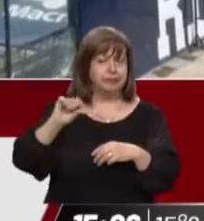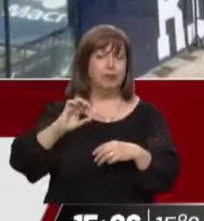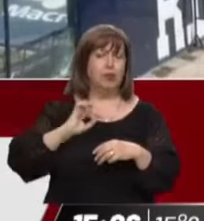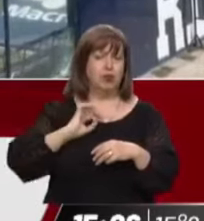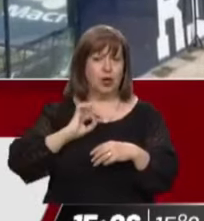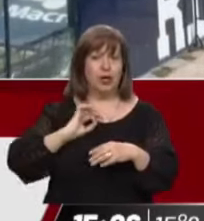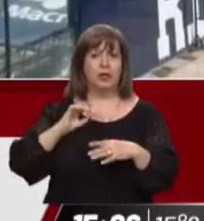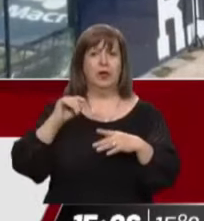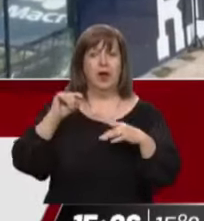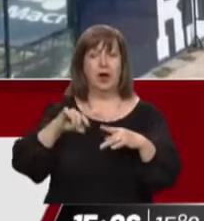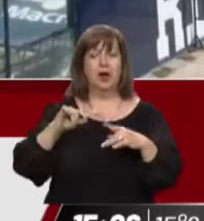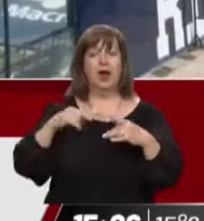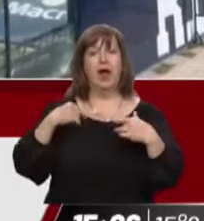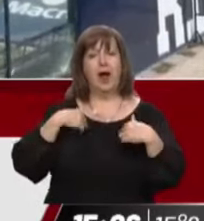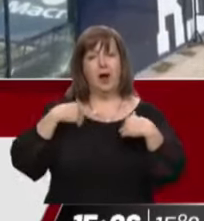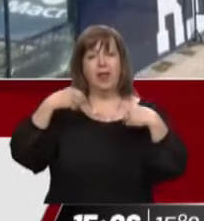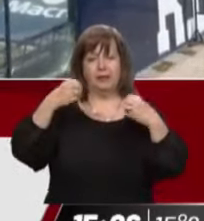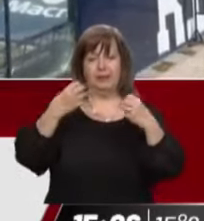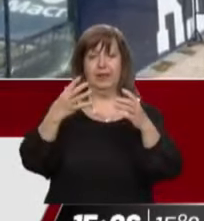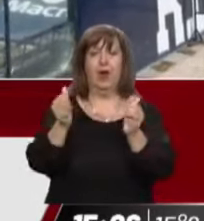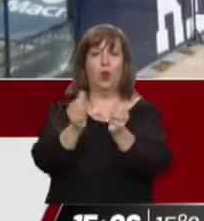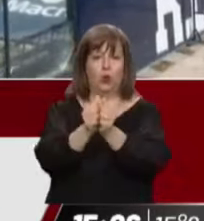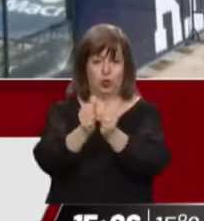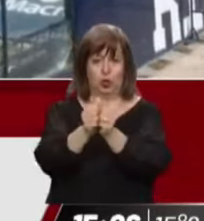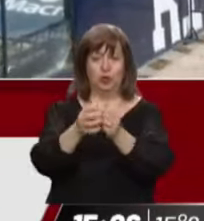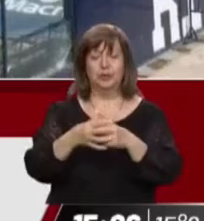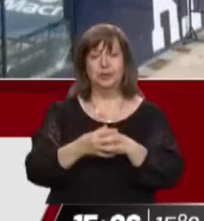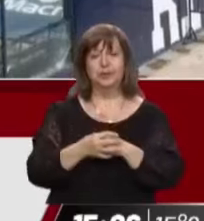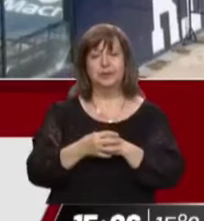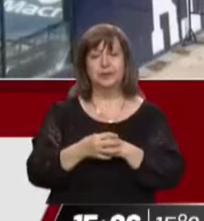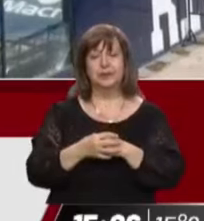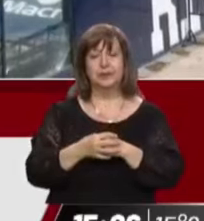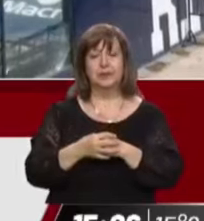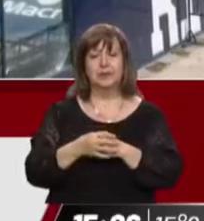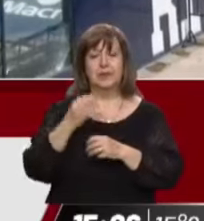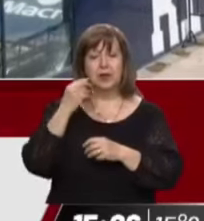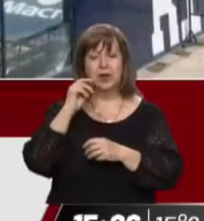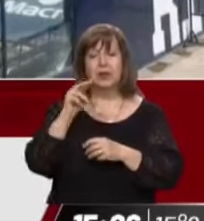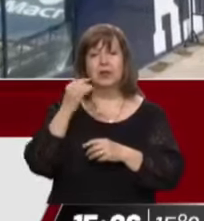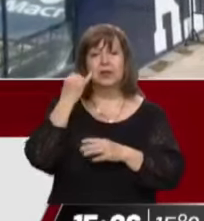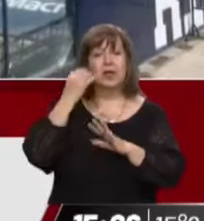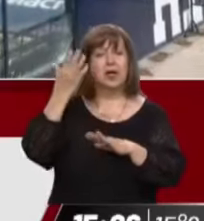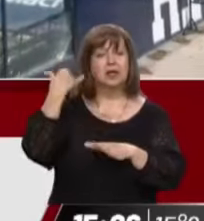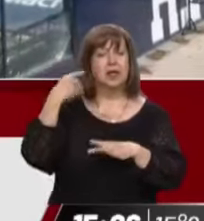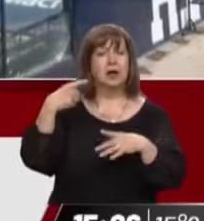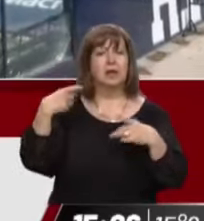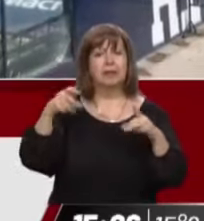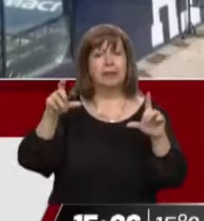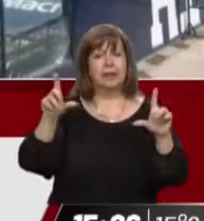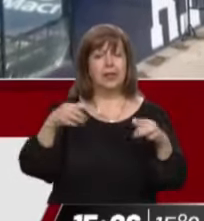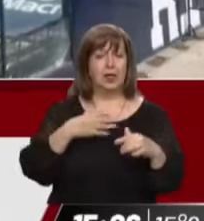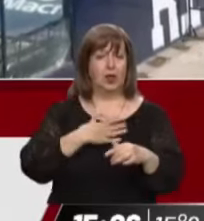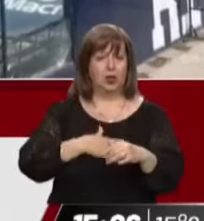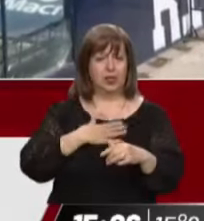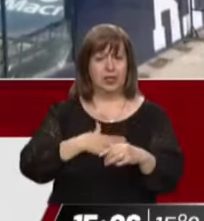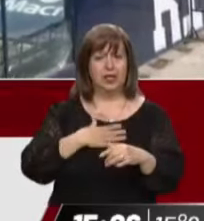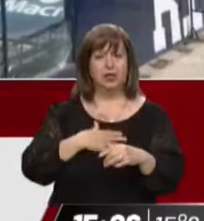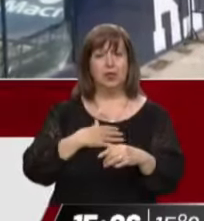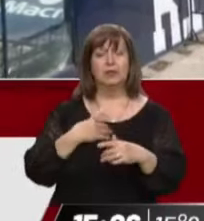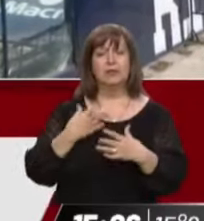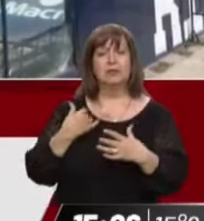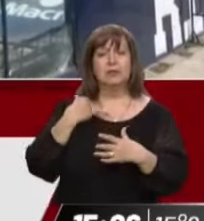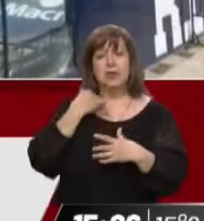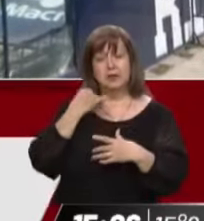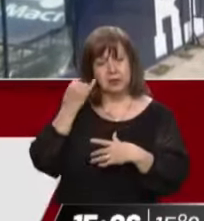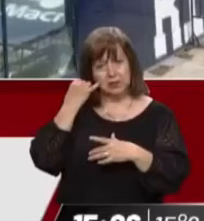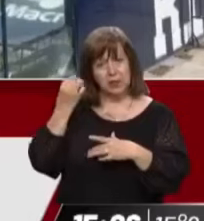emblema, en las malas y en las buenas vamos a estar siempre. ¿Cómo vieron el partido ayer? Contame. Yo estoy alegre por mi hijado. Pero yo